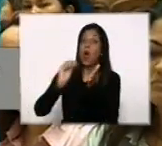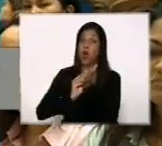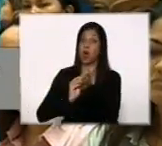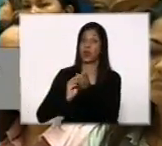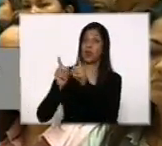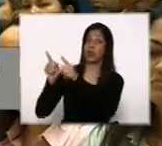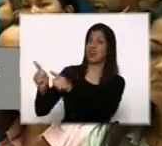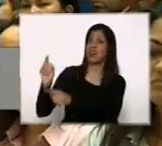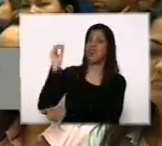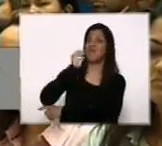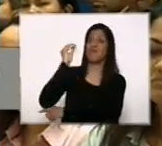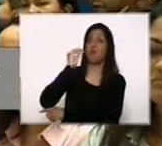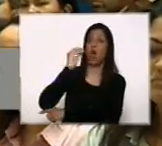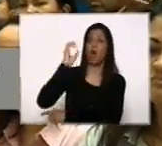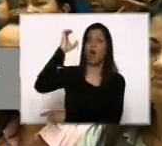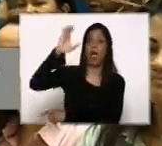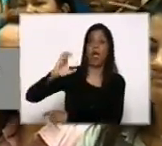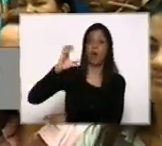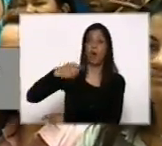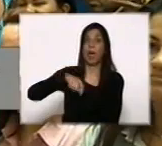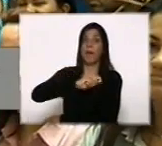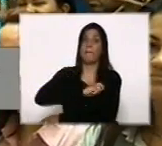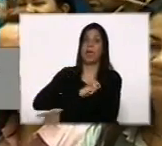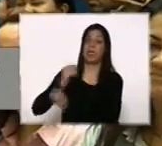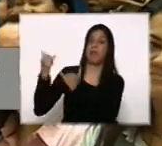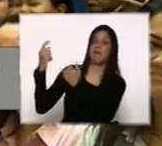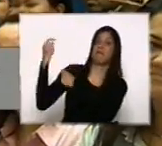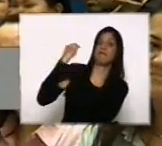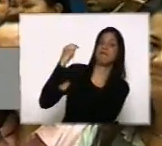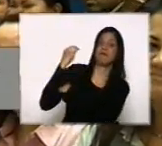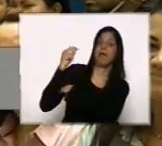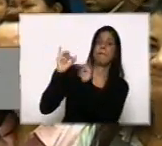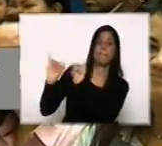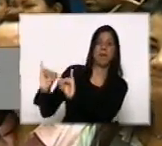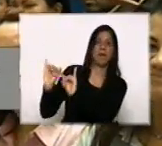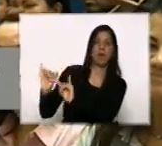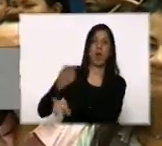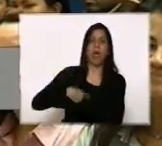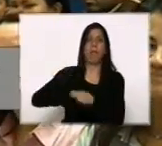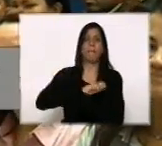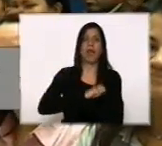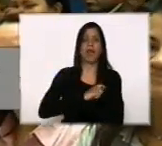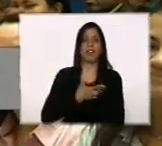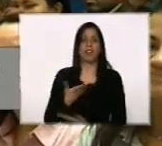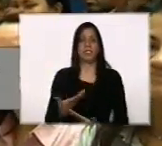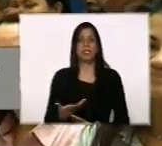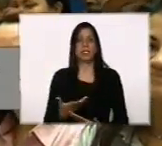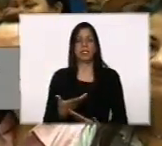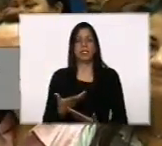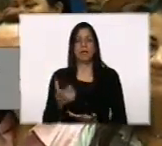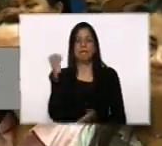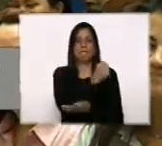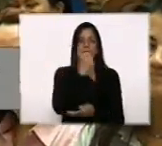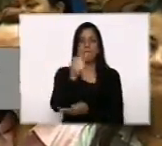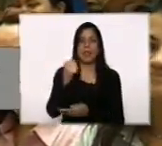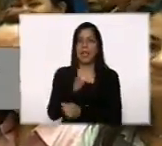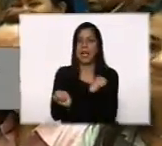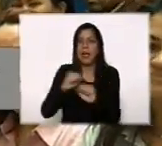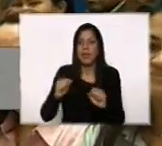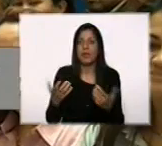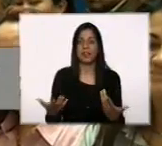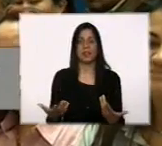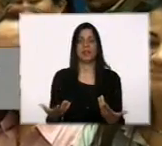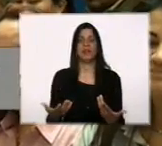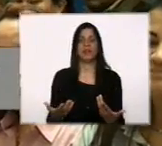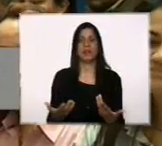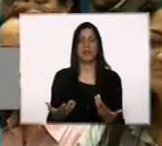estos estúpidos vuelven a repetir la receta. Estos señores, ahora como no pueden matarnos, bueno, sí lo hacen,